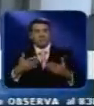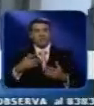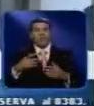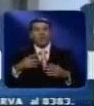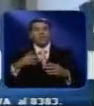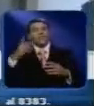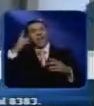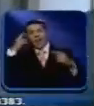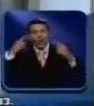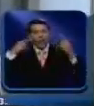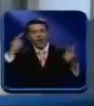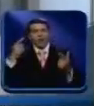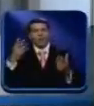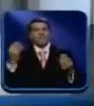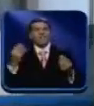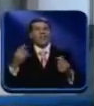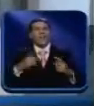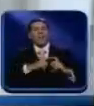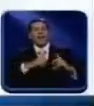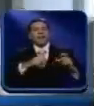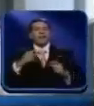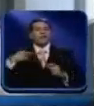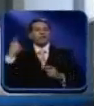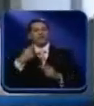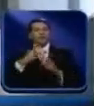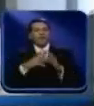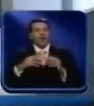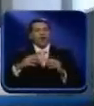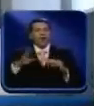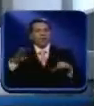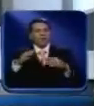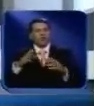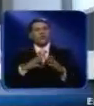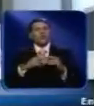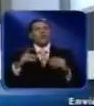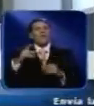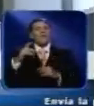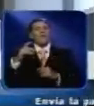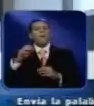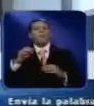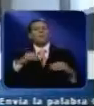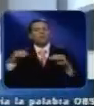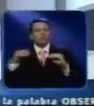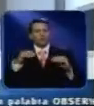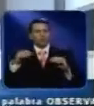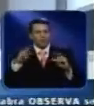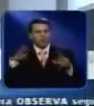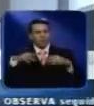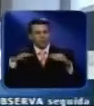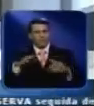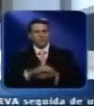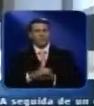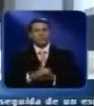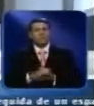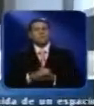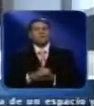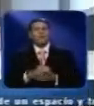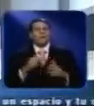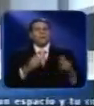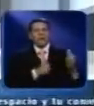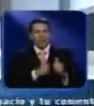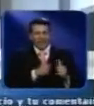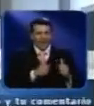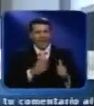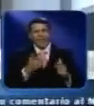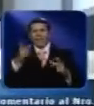locos, estamos tan enamorados que nos volvimos locos. Están los músicos de Franco y Oscarcito actuando, están los bailarines de Franco y Oscarcito, están los